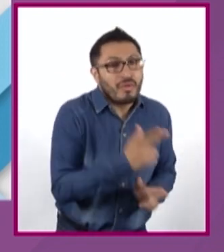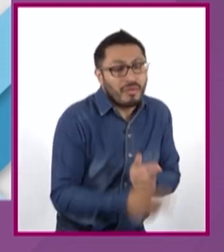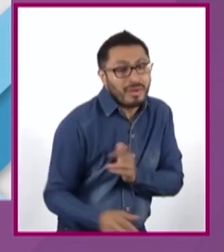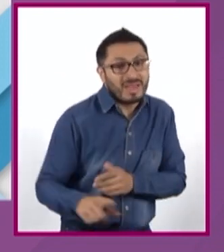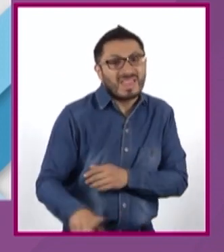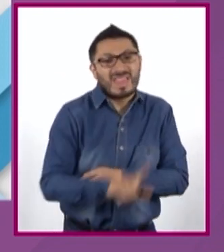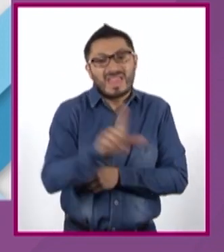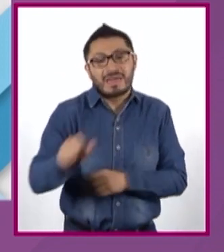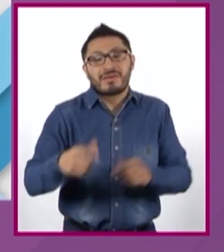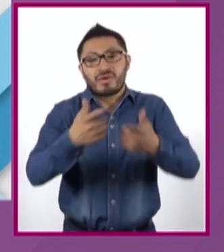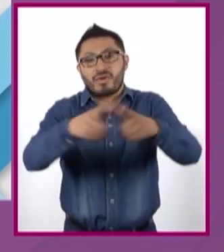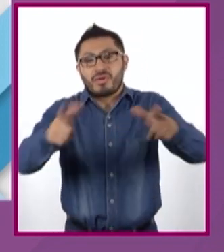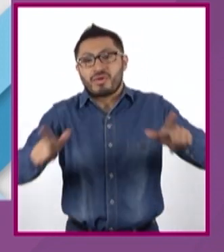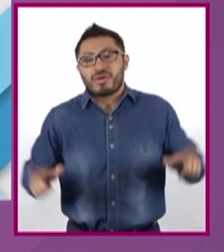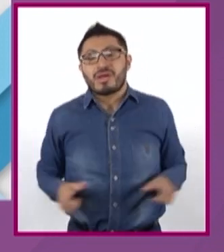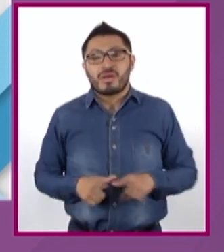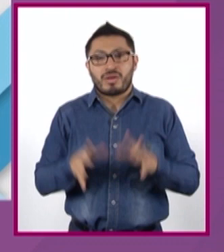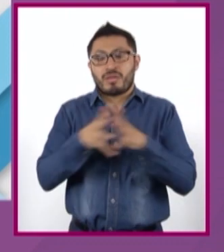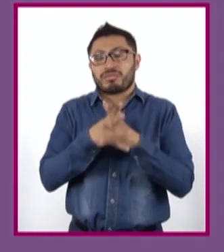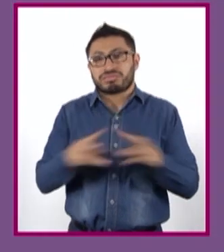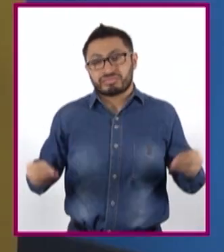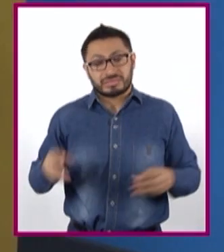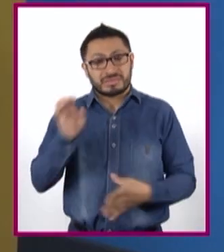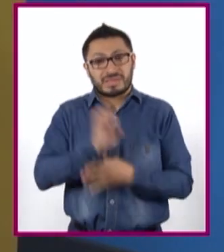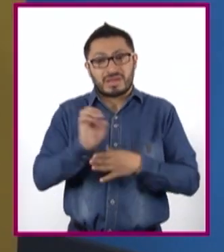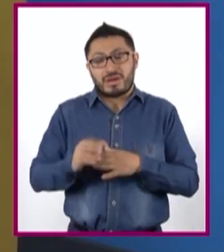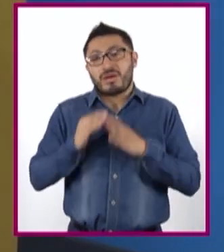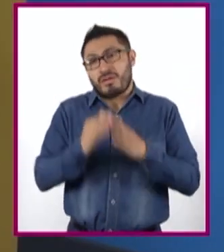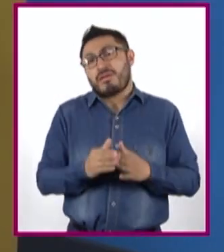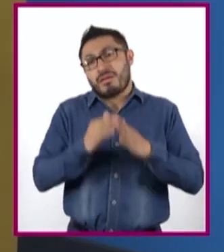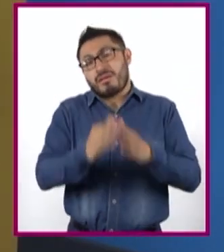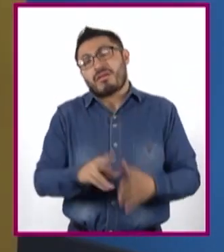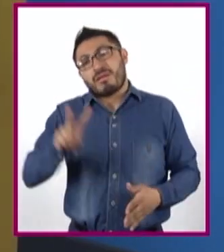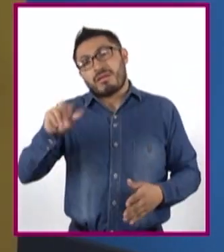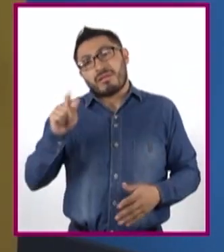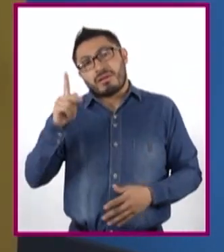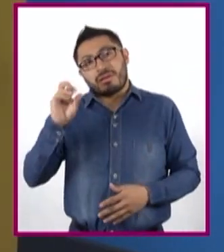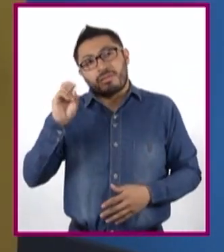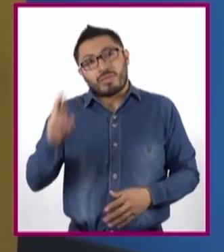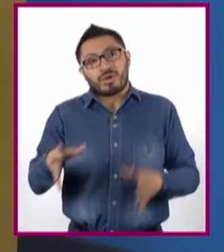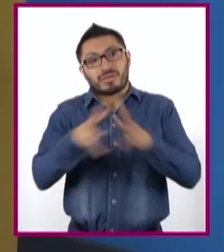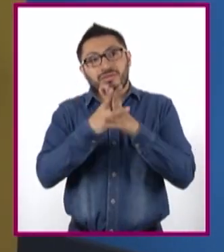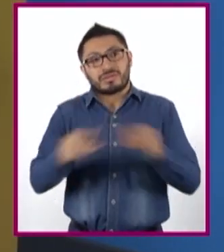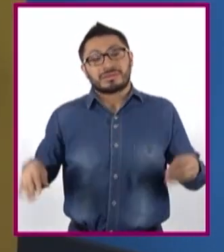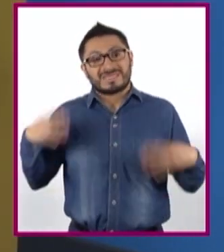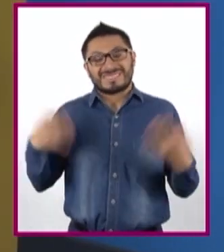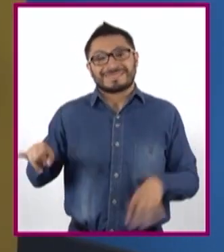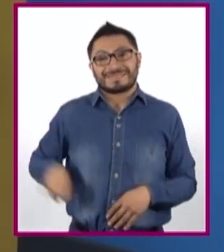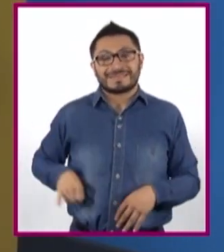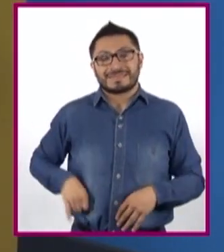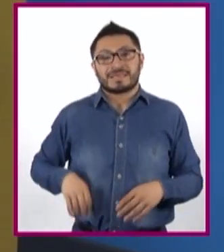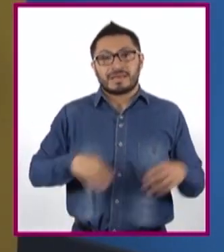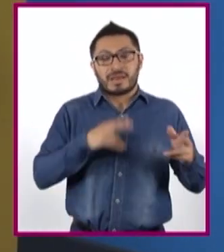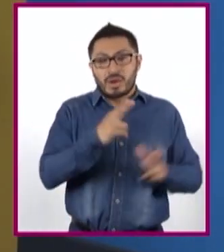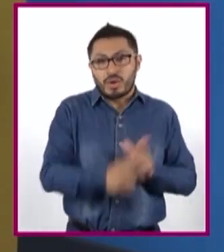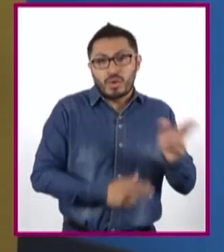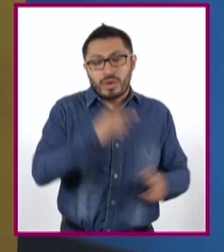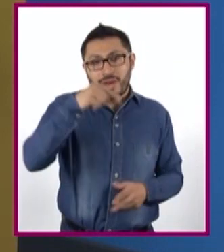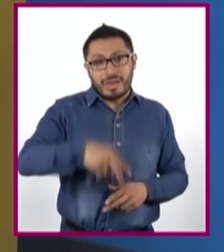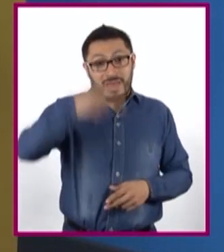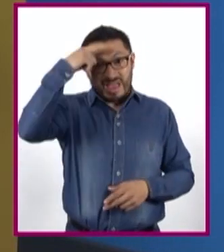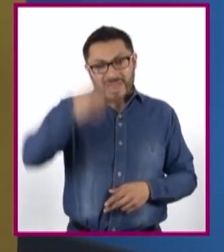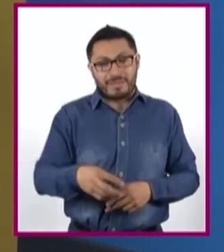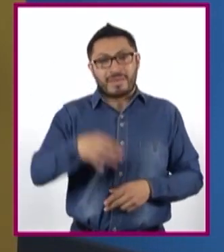las embarcaciones de vapor dejaron de navegar. ¡Qué interesante! La llegada del ferrocarril a México